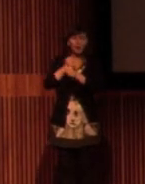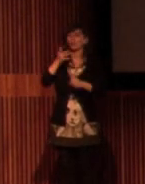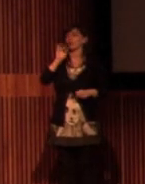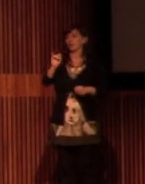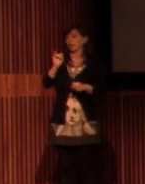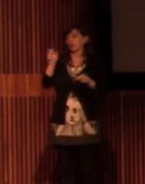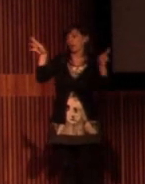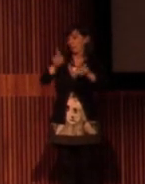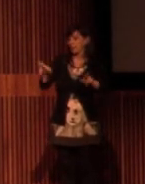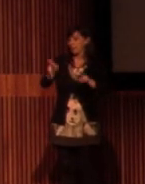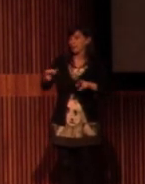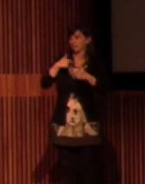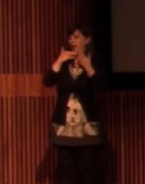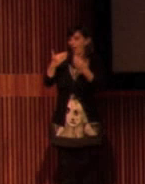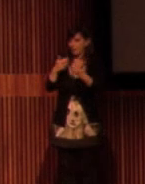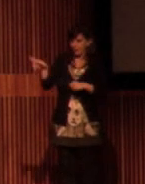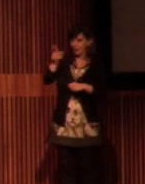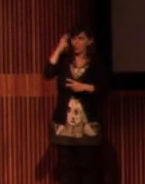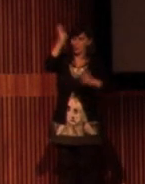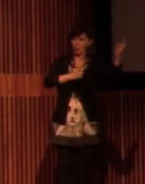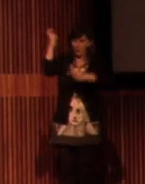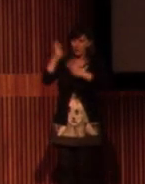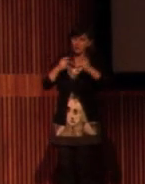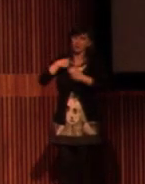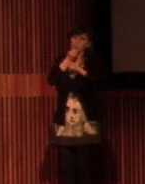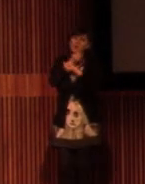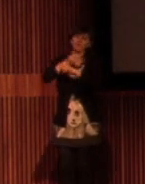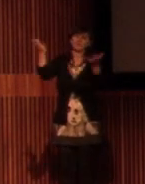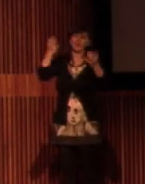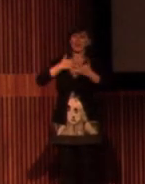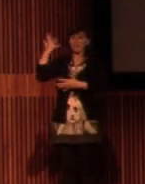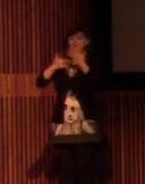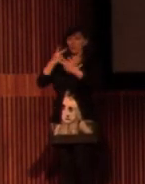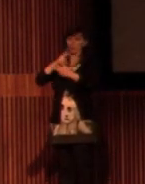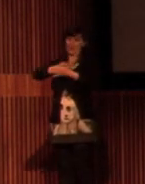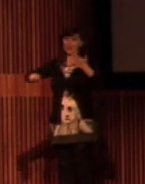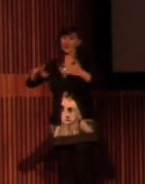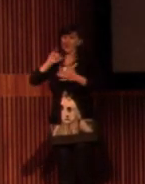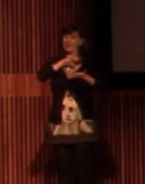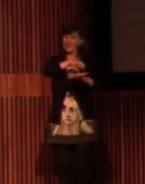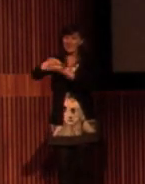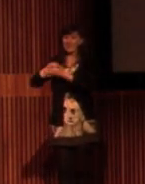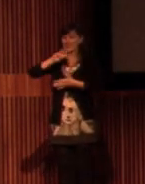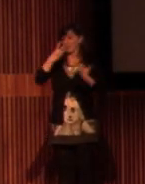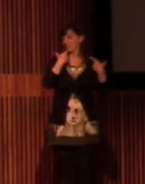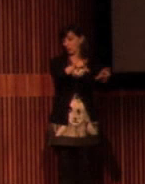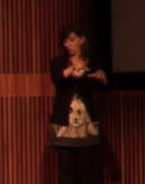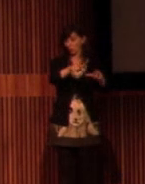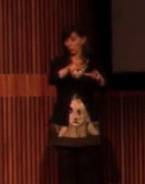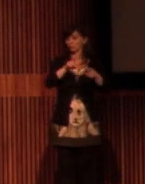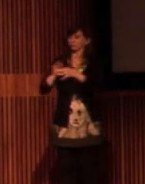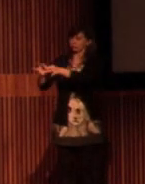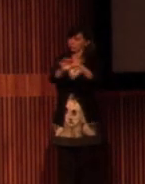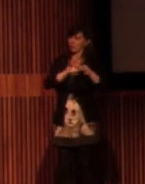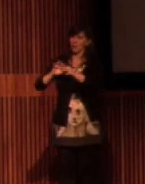Ademais de reiterar o meu agradecimento por estar aquí, quero manifestar que a Administración Galega e as entidades do terceiro sector